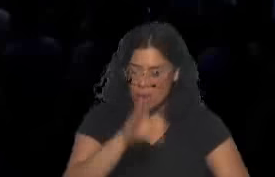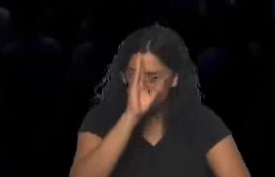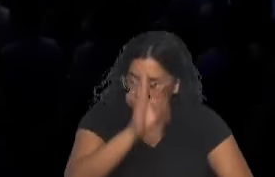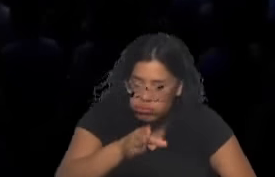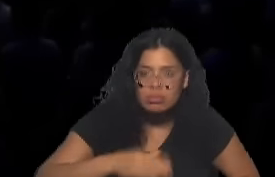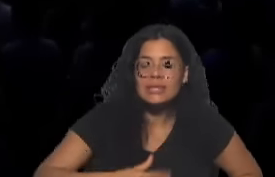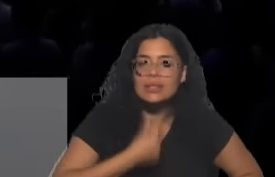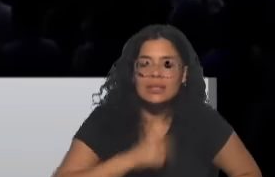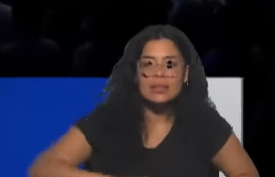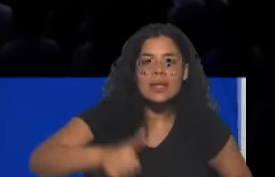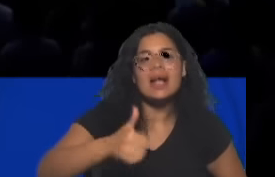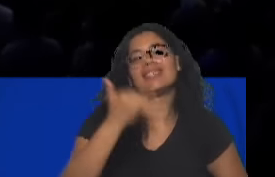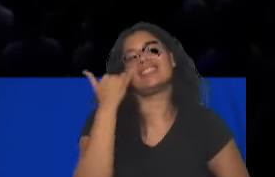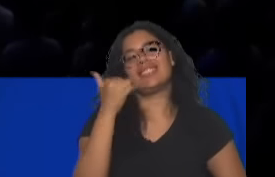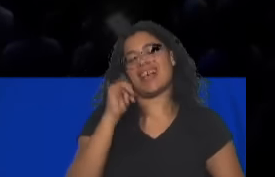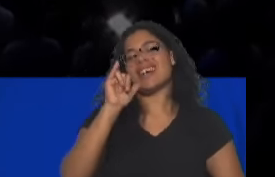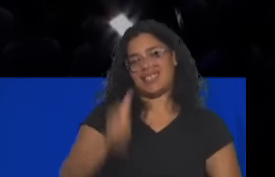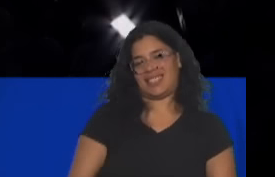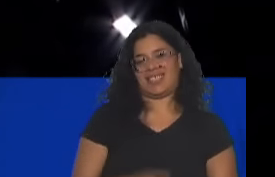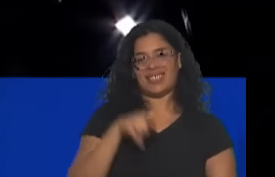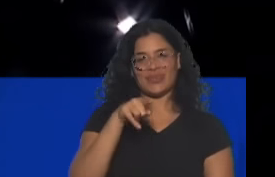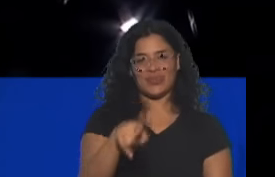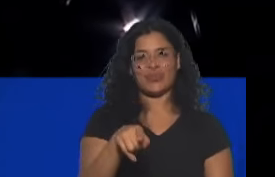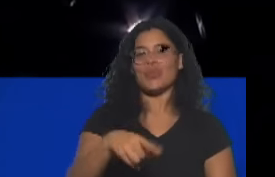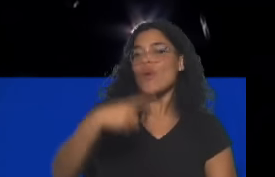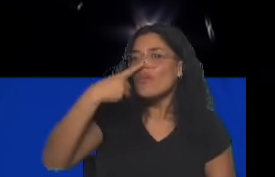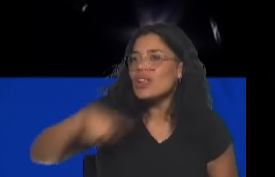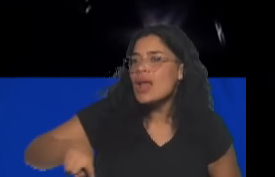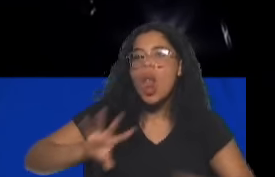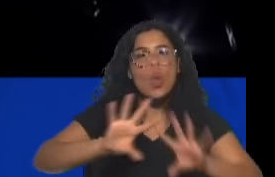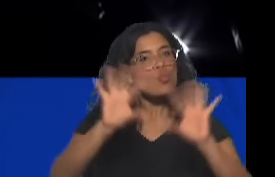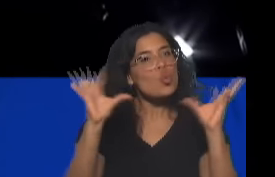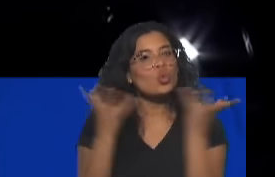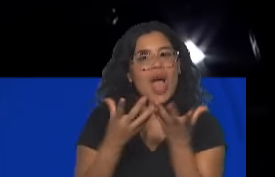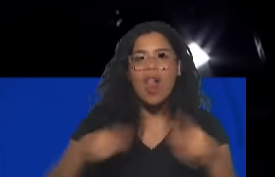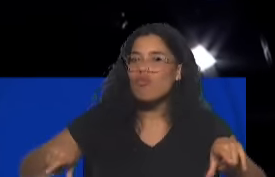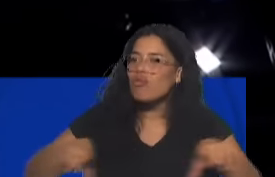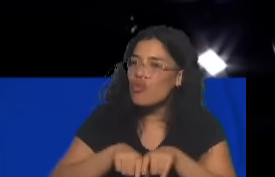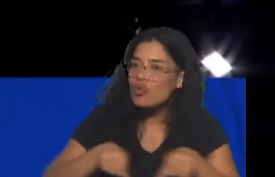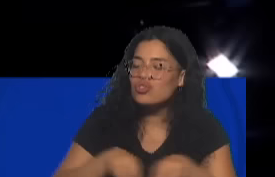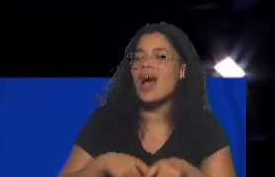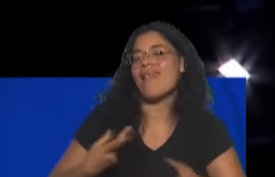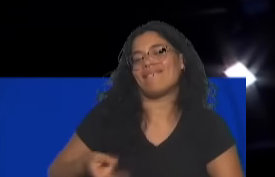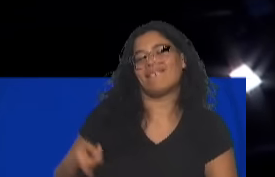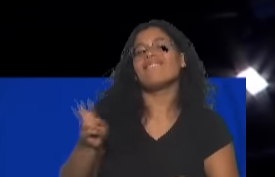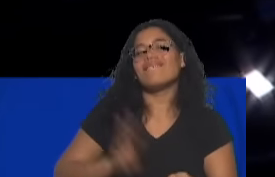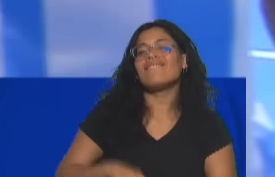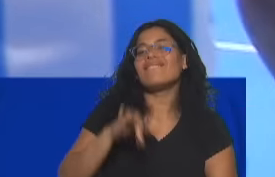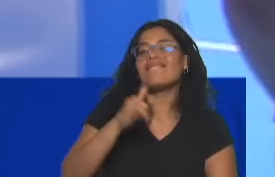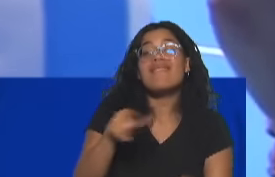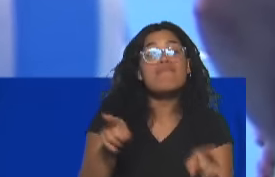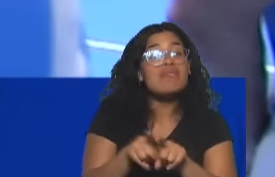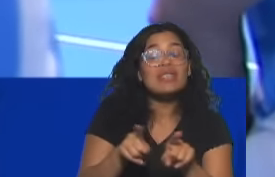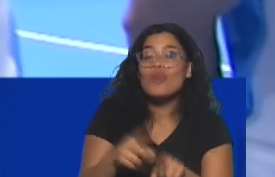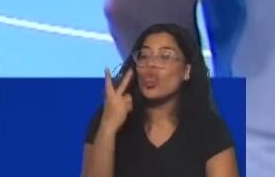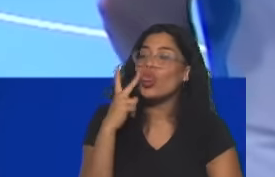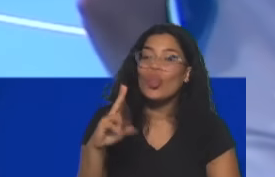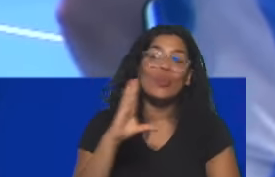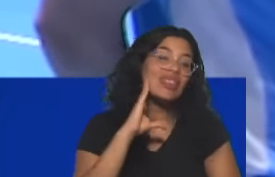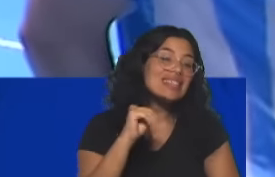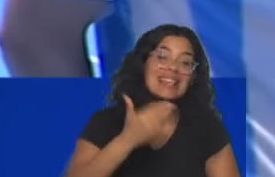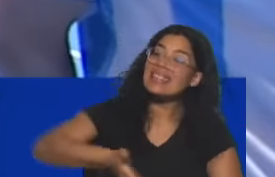para estar allí en la final del Mundial de Futsal, una vez más, como en 2016,